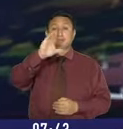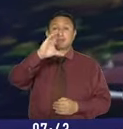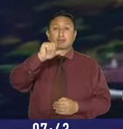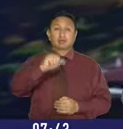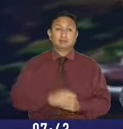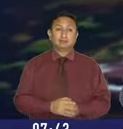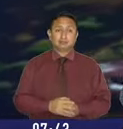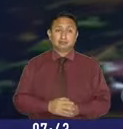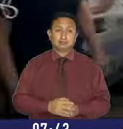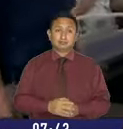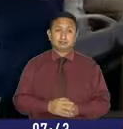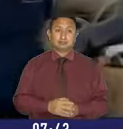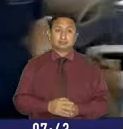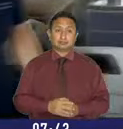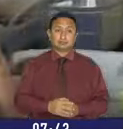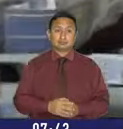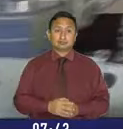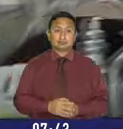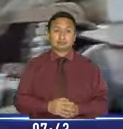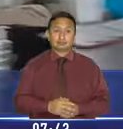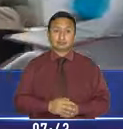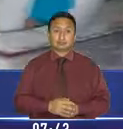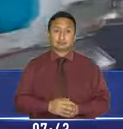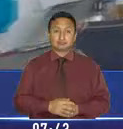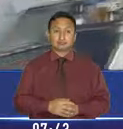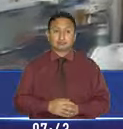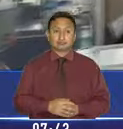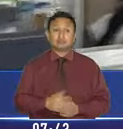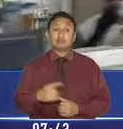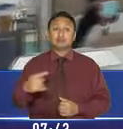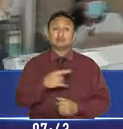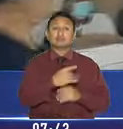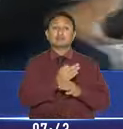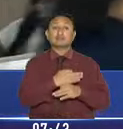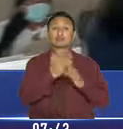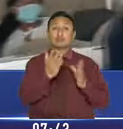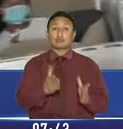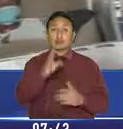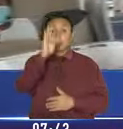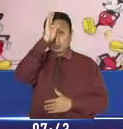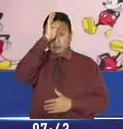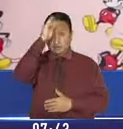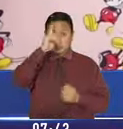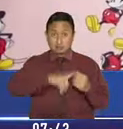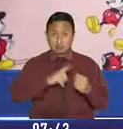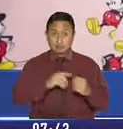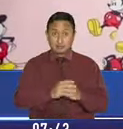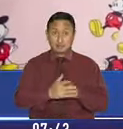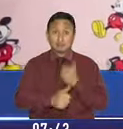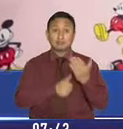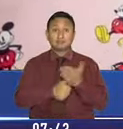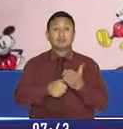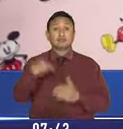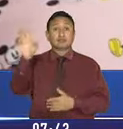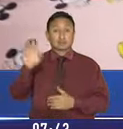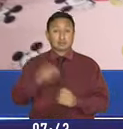de conocer y evaluar el funcionamiento de las casas de salud de la capital, la ministra del ramo Ximena Garzón visitó los